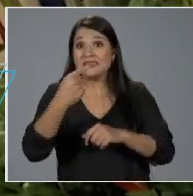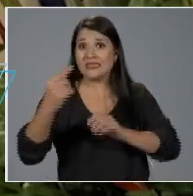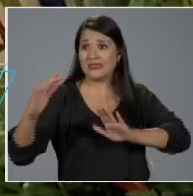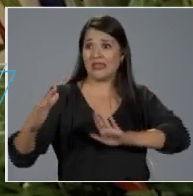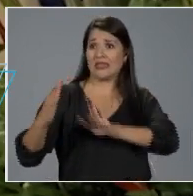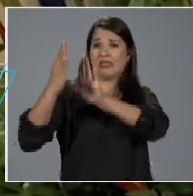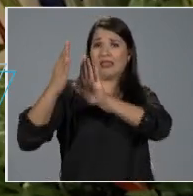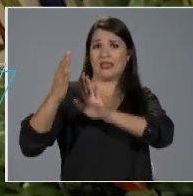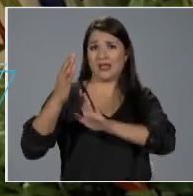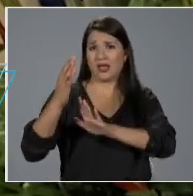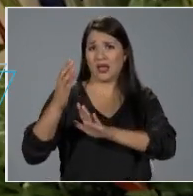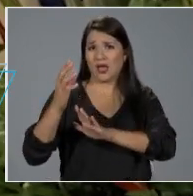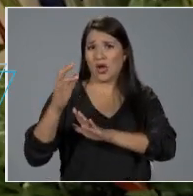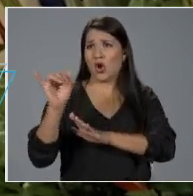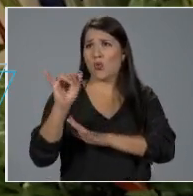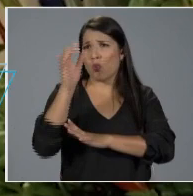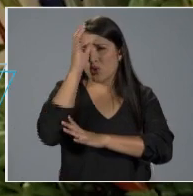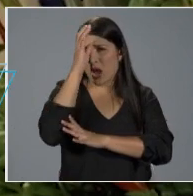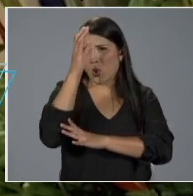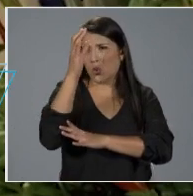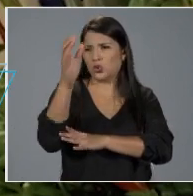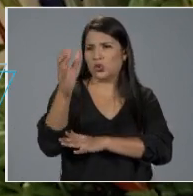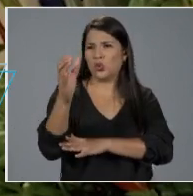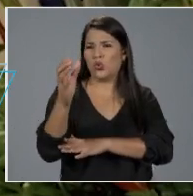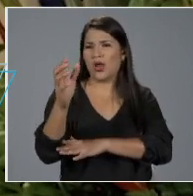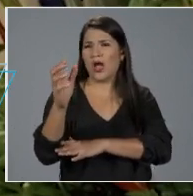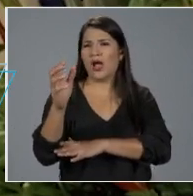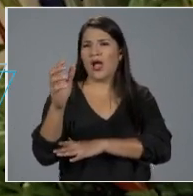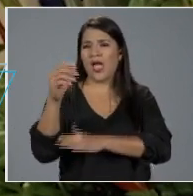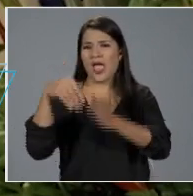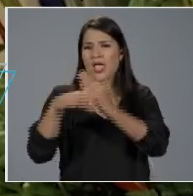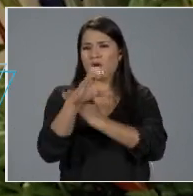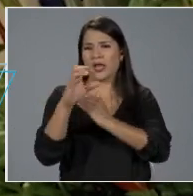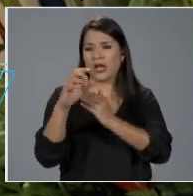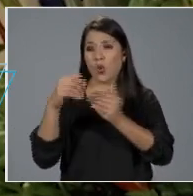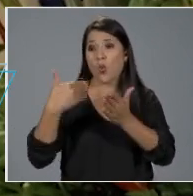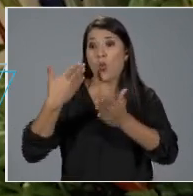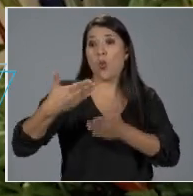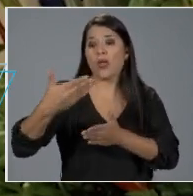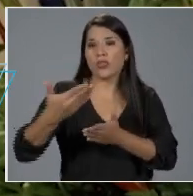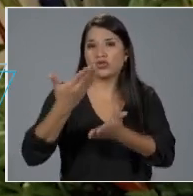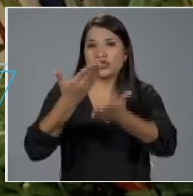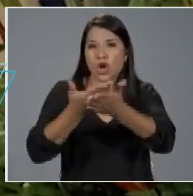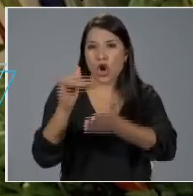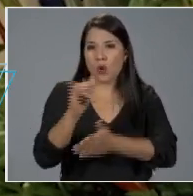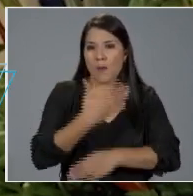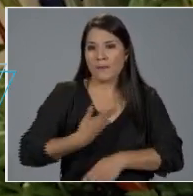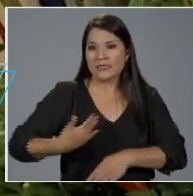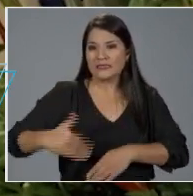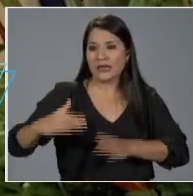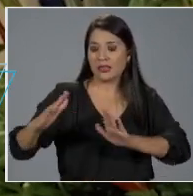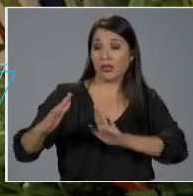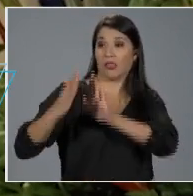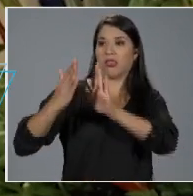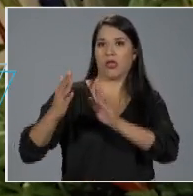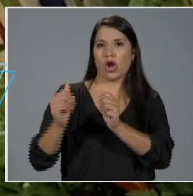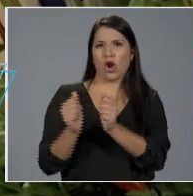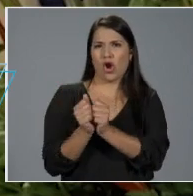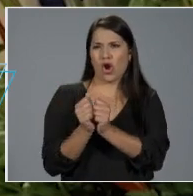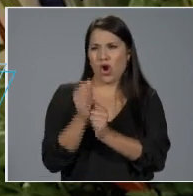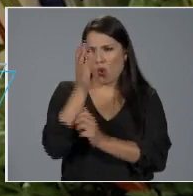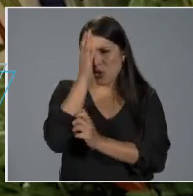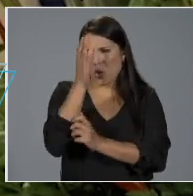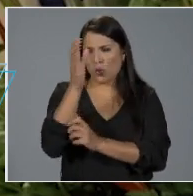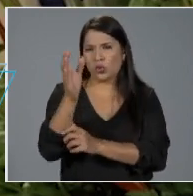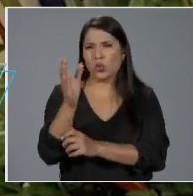del estancamiento, una cultura de la burocracia, y que también